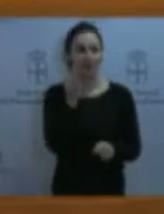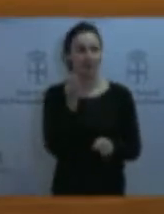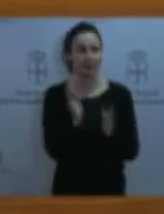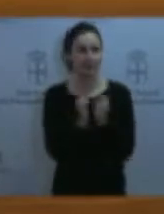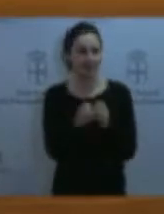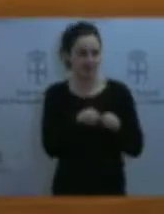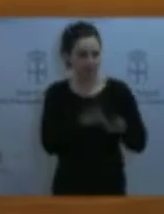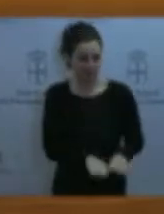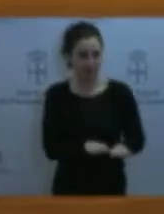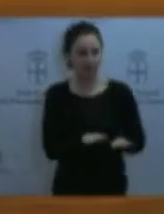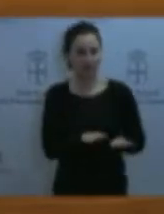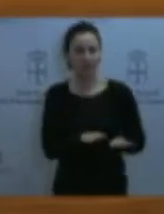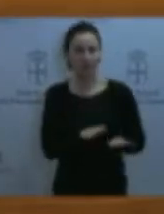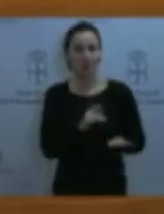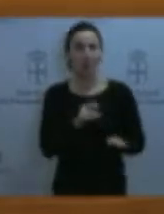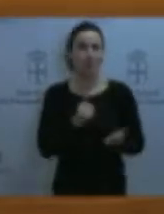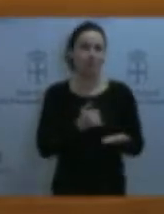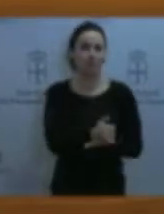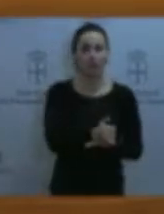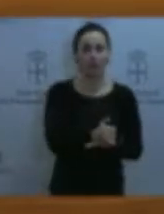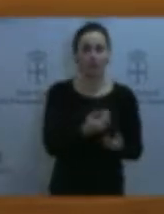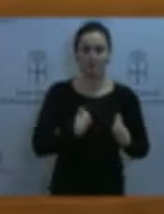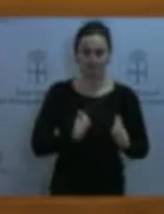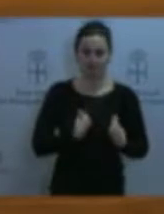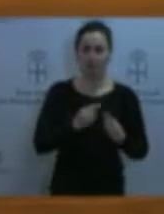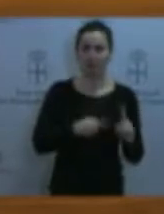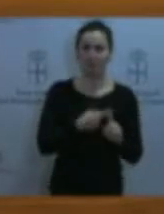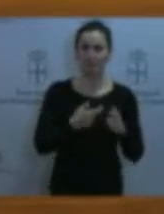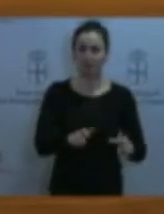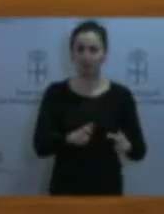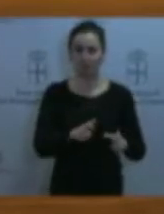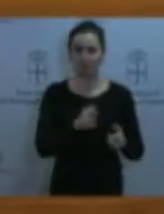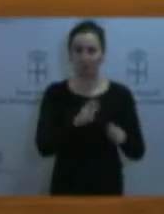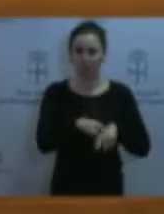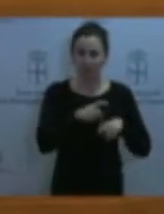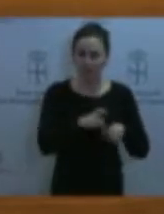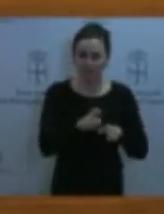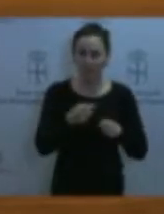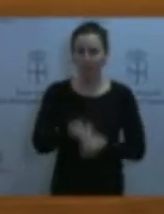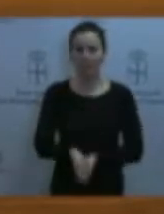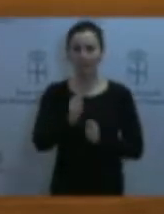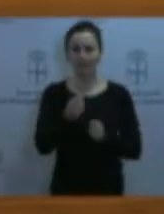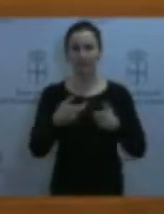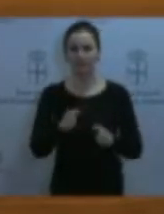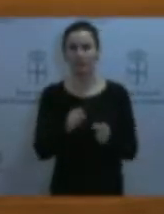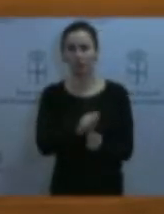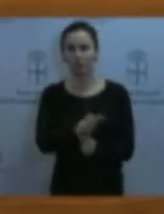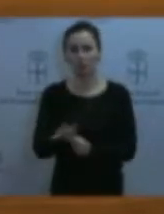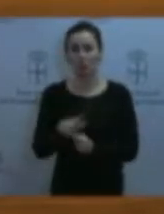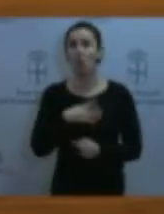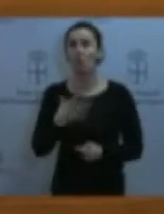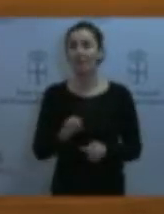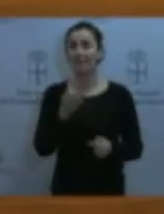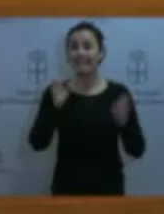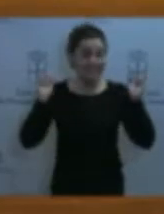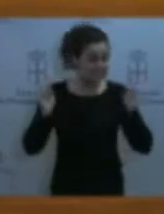en el sector agrario, en el sector pesquero y también en los sectores de su diversificación. Porque sin este sector y sus mujeres, Asturias no